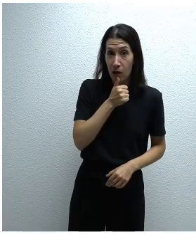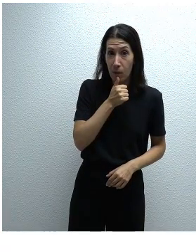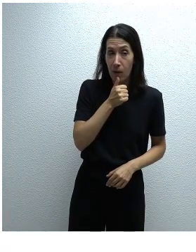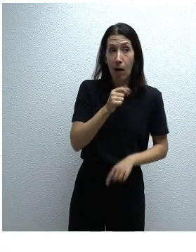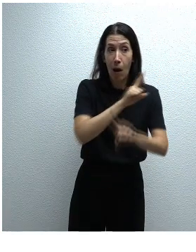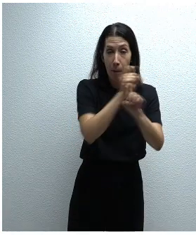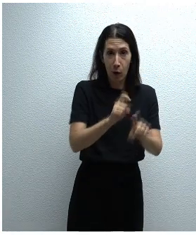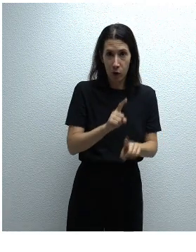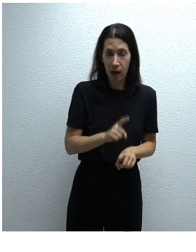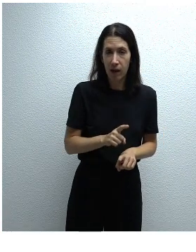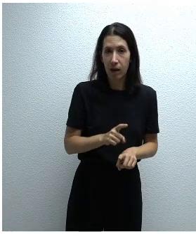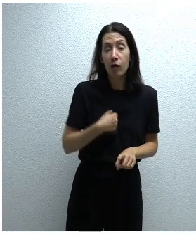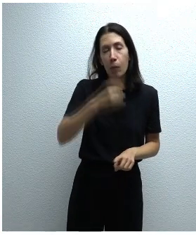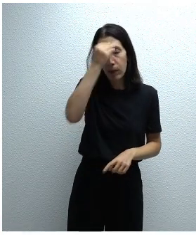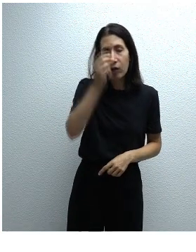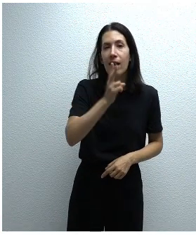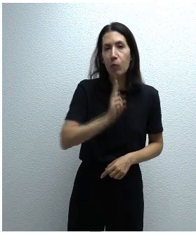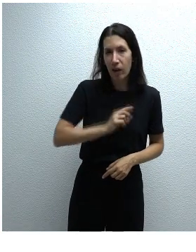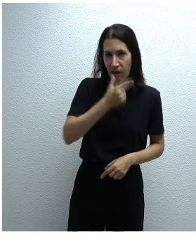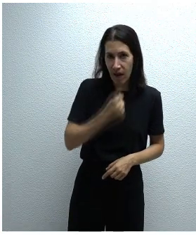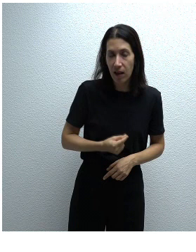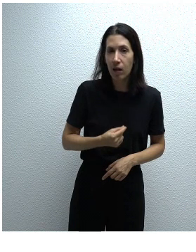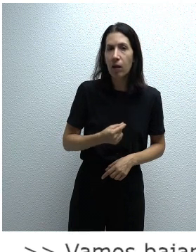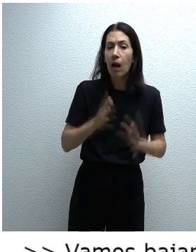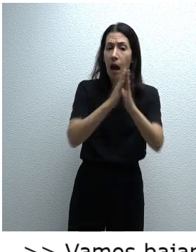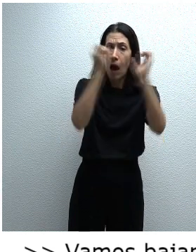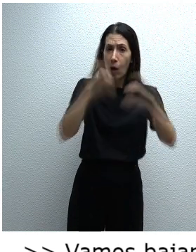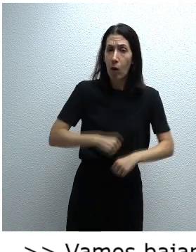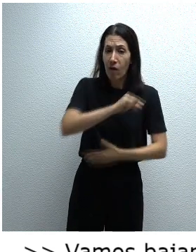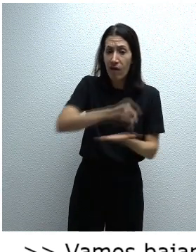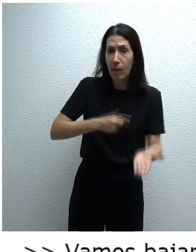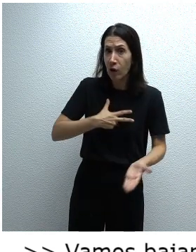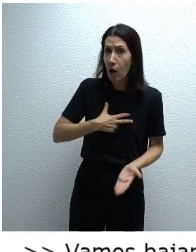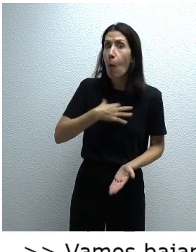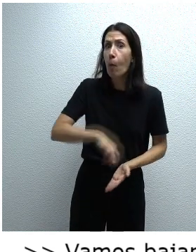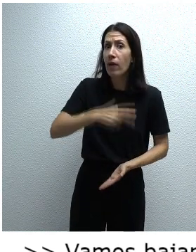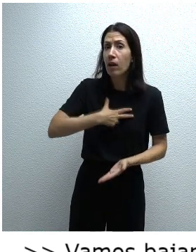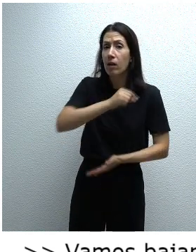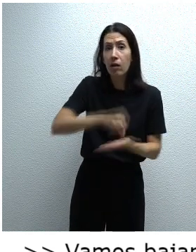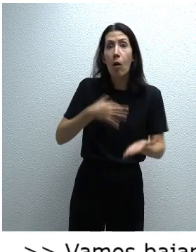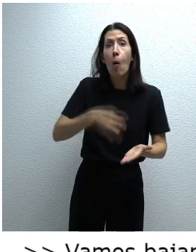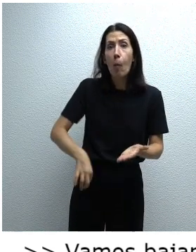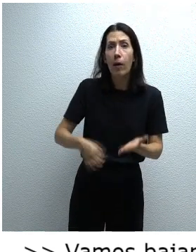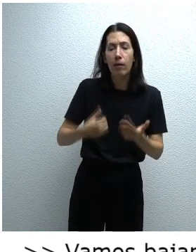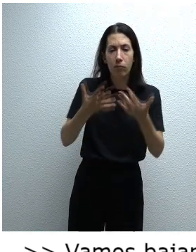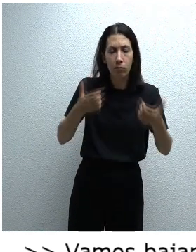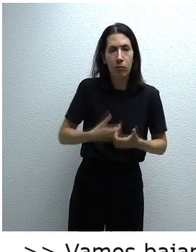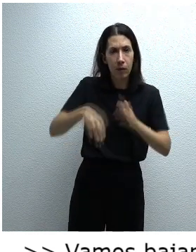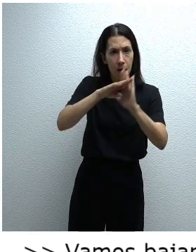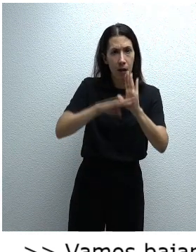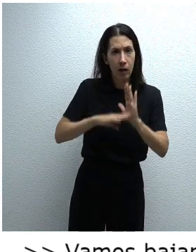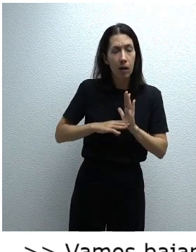relativamente fácil, pero si lo plantea es porque tiene la duda. En los acuerdos que se firmen en notaría, ¿puede el notario redactar medidas de apoyo que incluyan